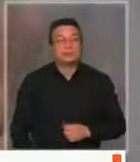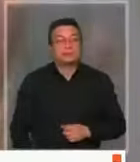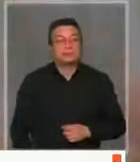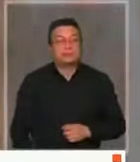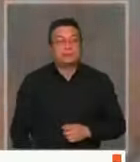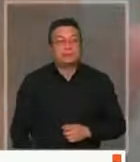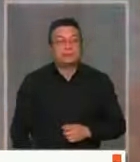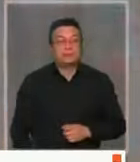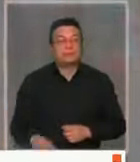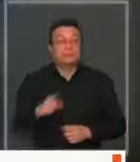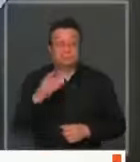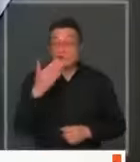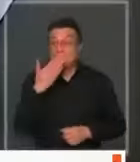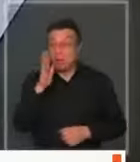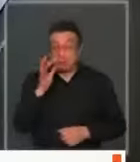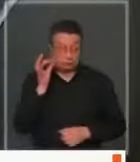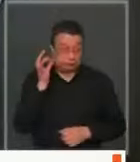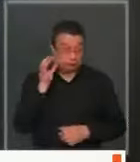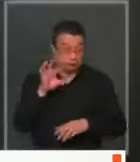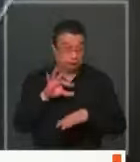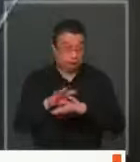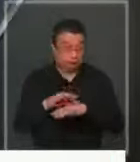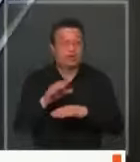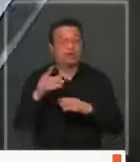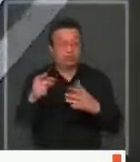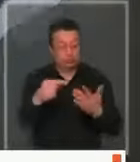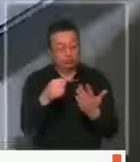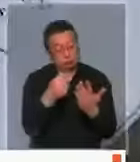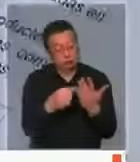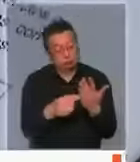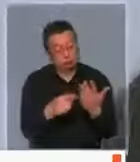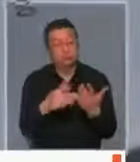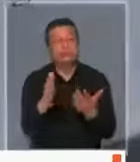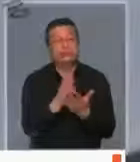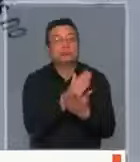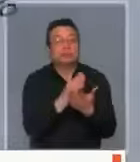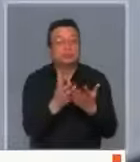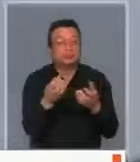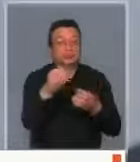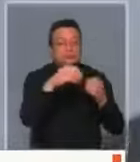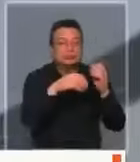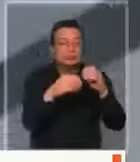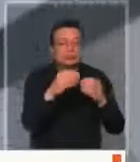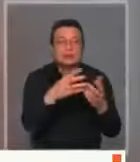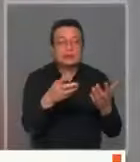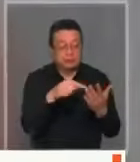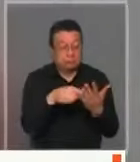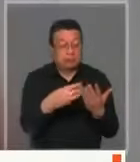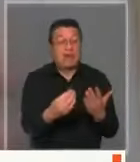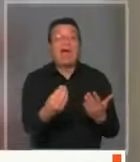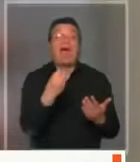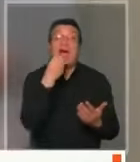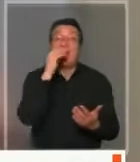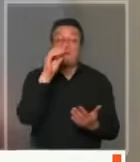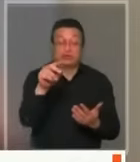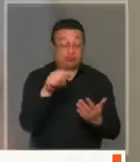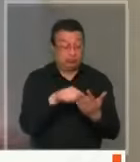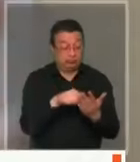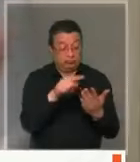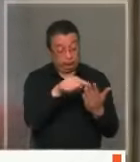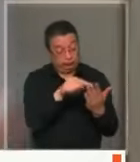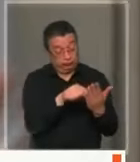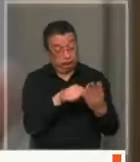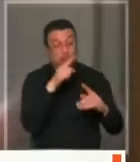La toxicóloga Laura Borgel tiene los resultados tras la separación de las mezclas. Lo primero que nos advierte es que ninguno de estos